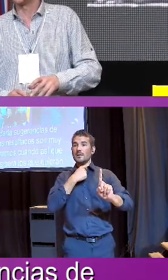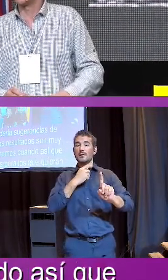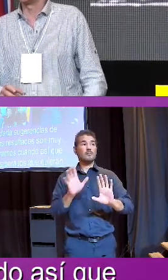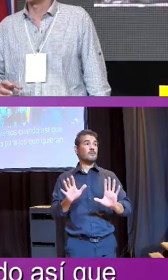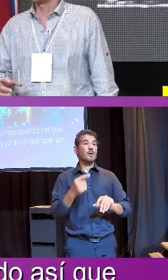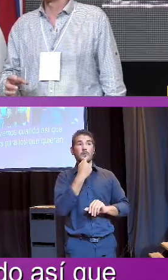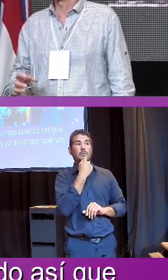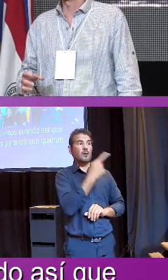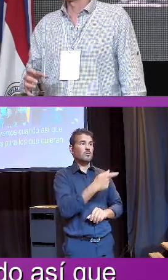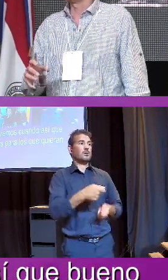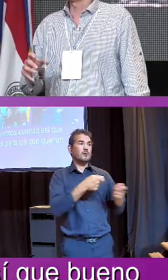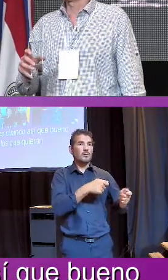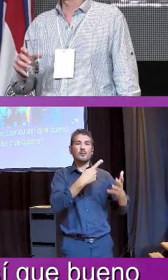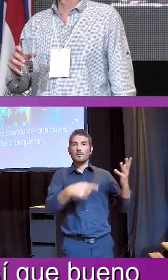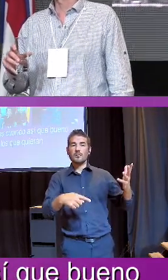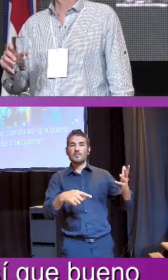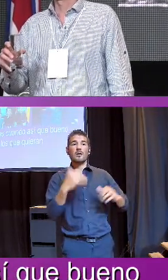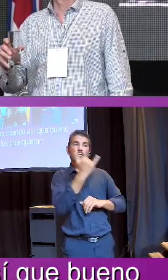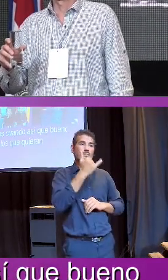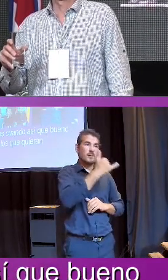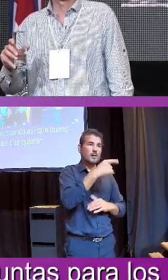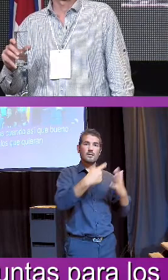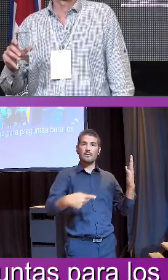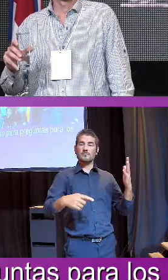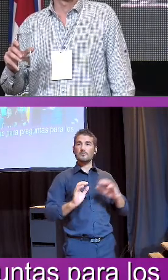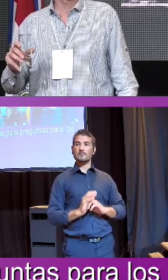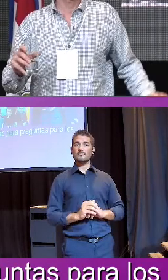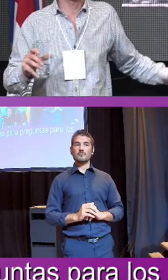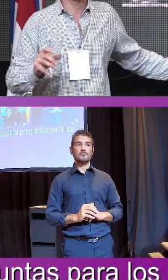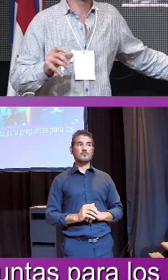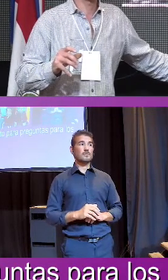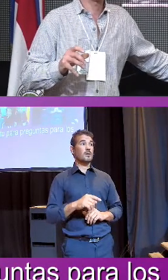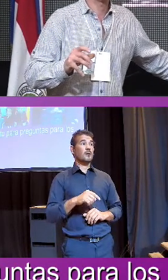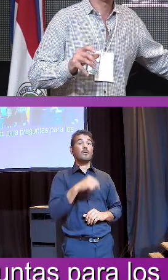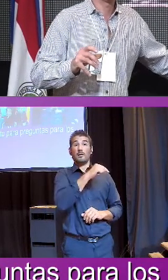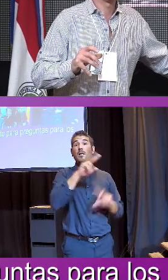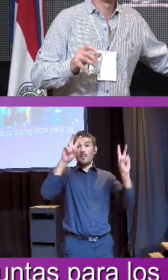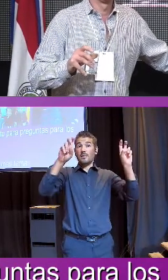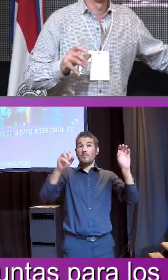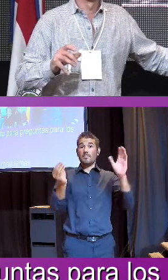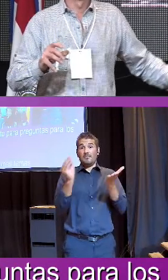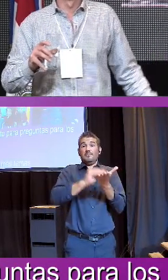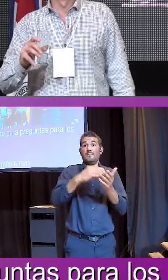Preguntas, reclamos, comentarios. Si no, tengo más temas, ¿eh?